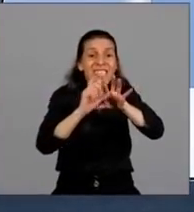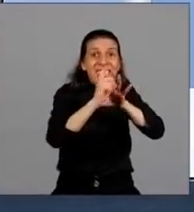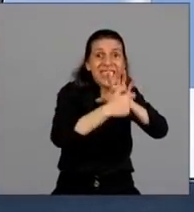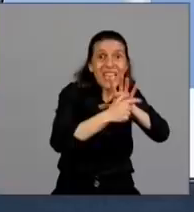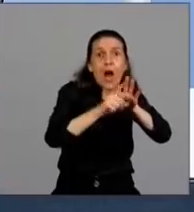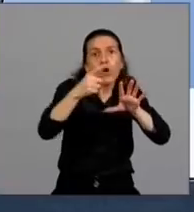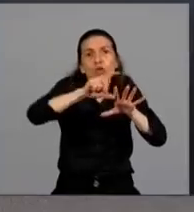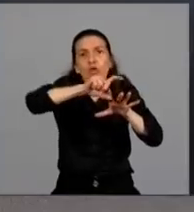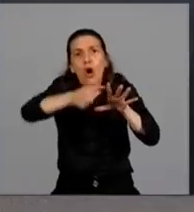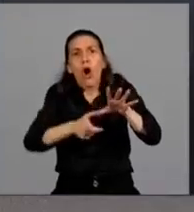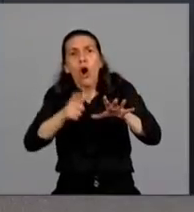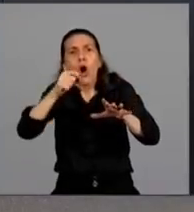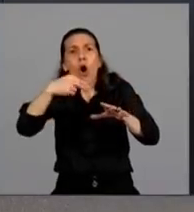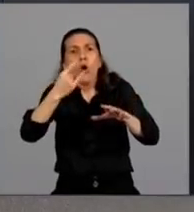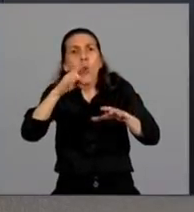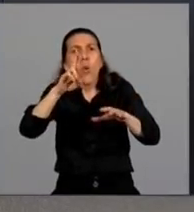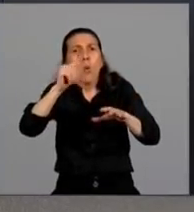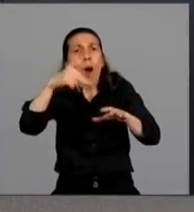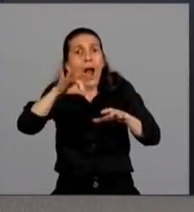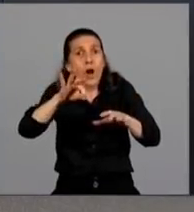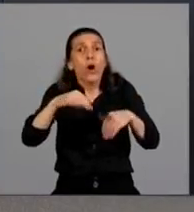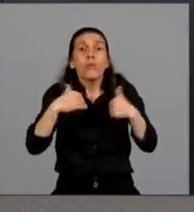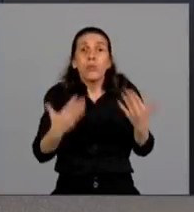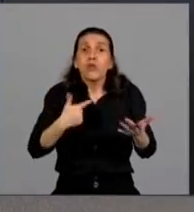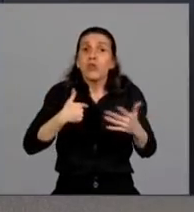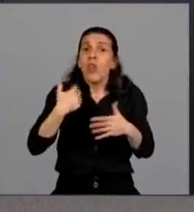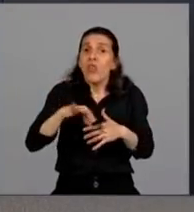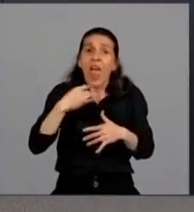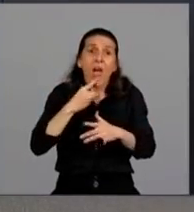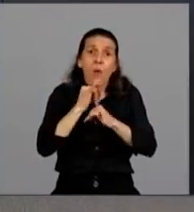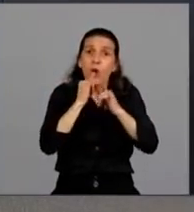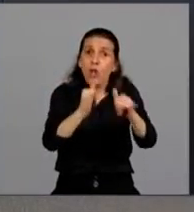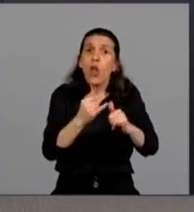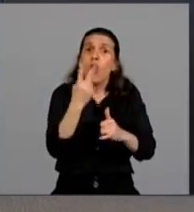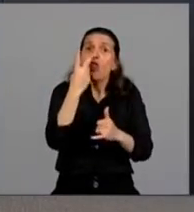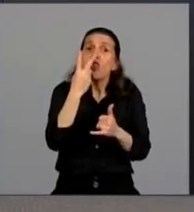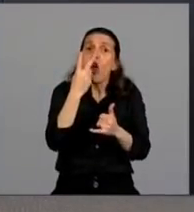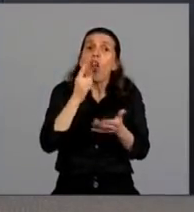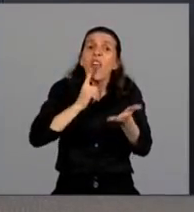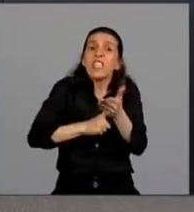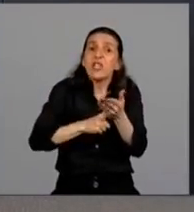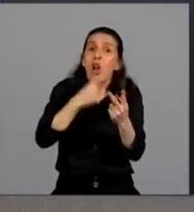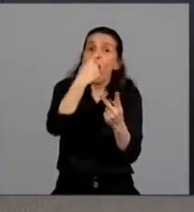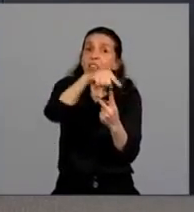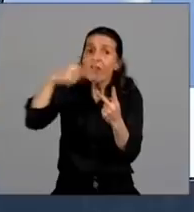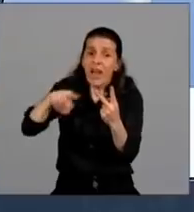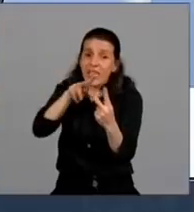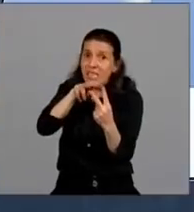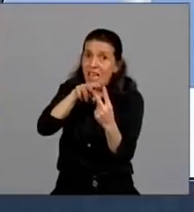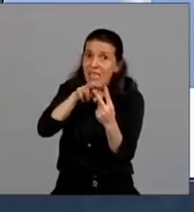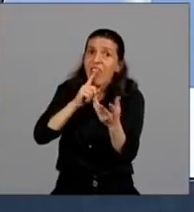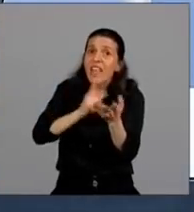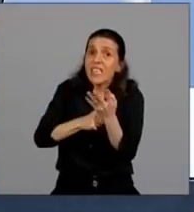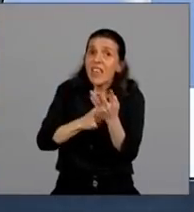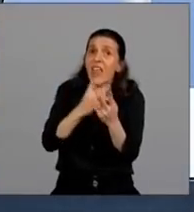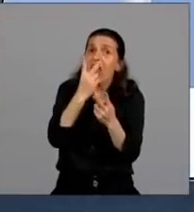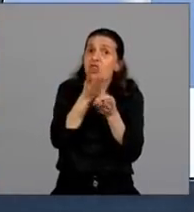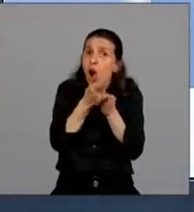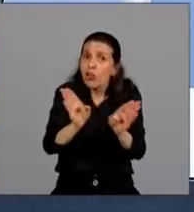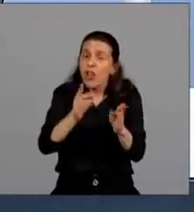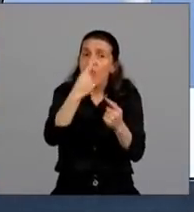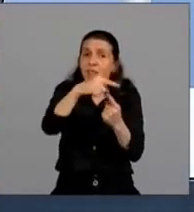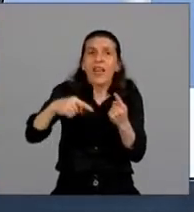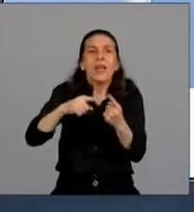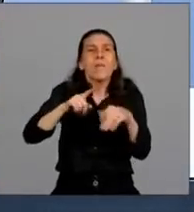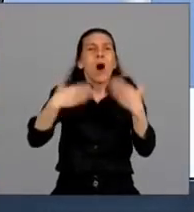conurbano. Por eso tengo que anunciar dos conjuntos de medidas distintas, completamente distintas. Esto también, para esa idea de